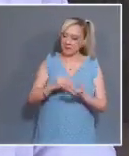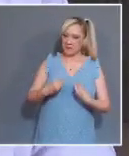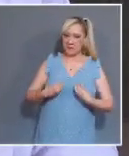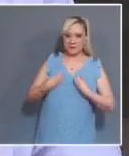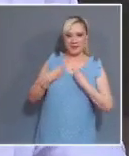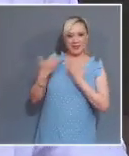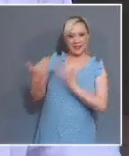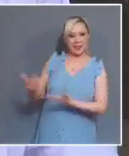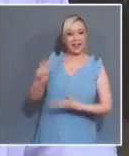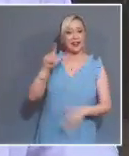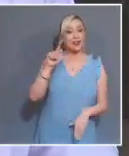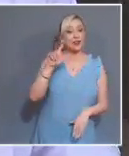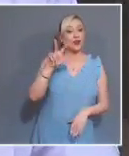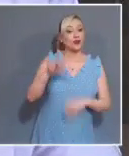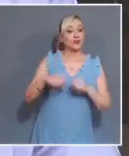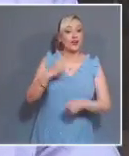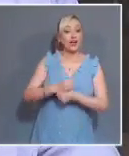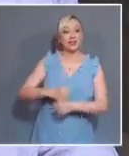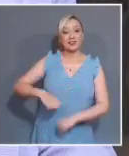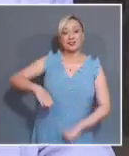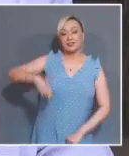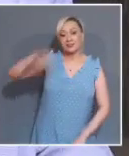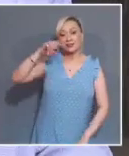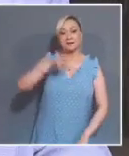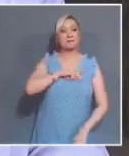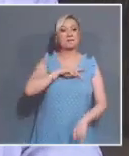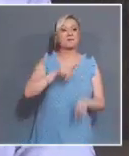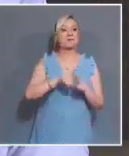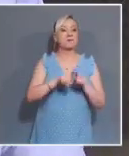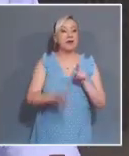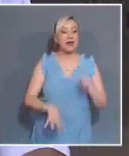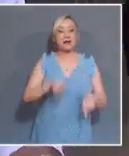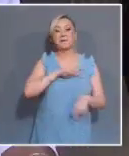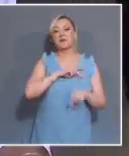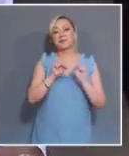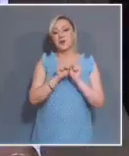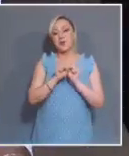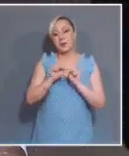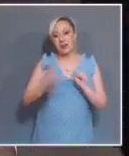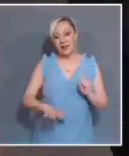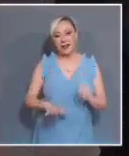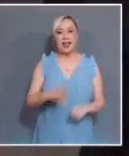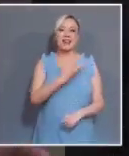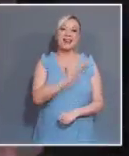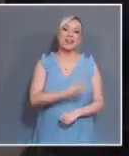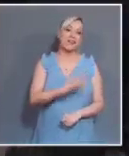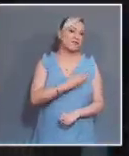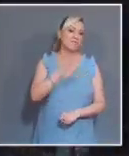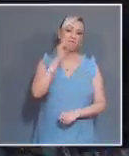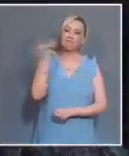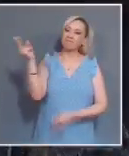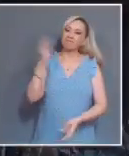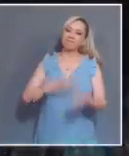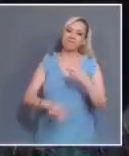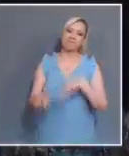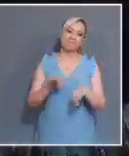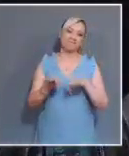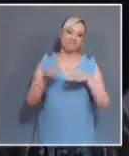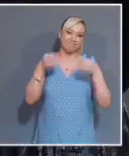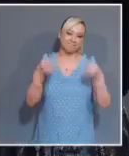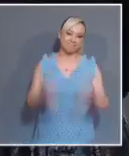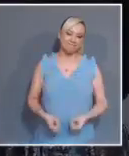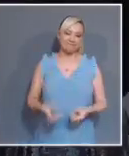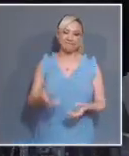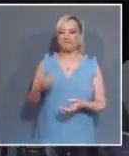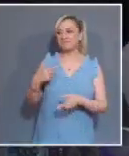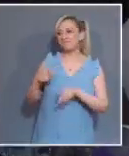78 años, a mi hermana, a mis sobrinas. Mis hijos no pudieron estar con nosotros, ni su hijo de mi hermana, pero